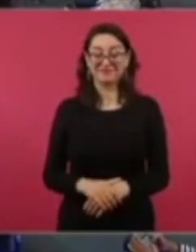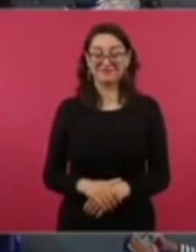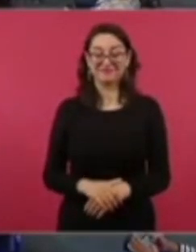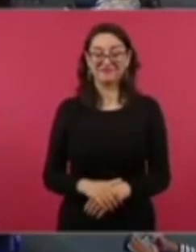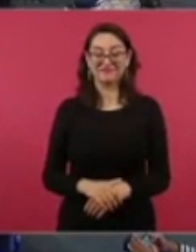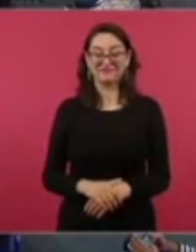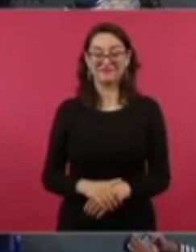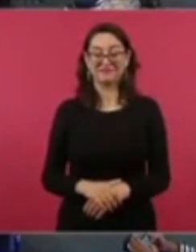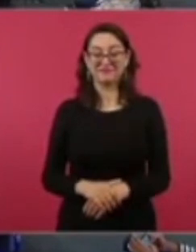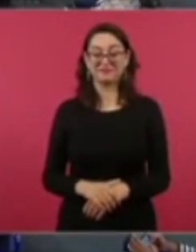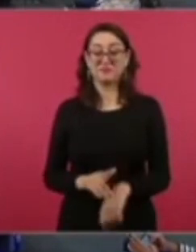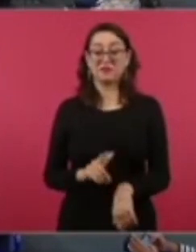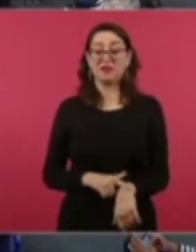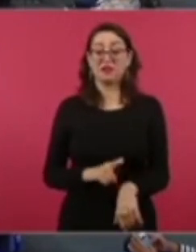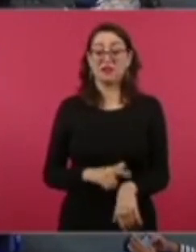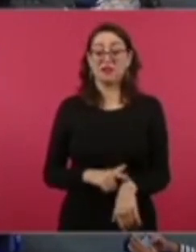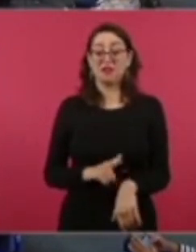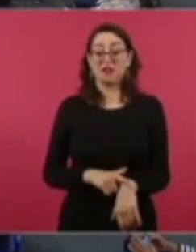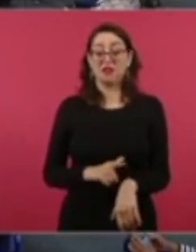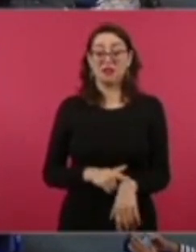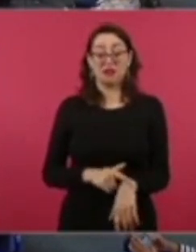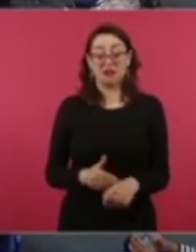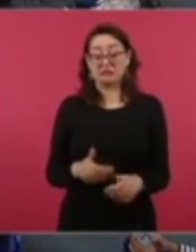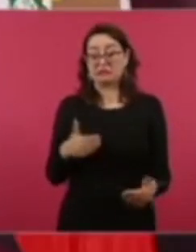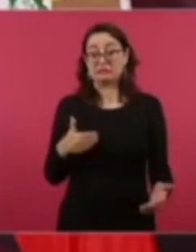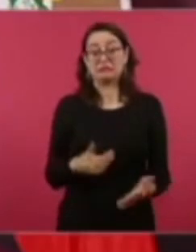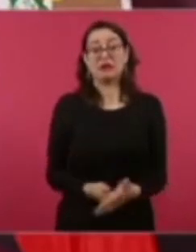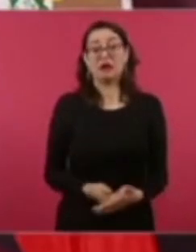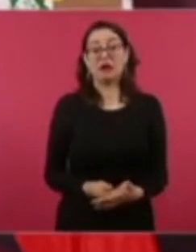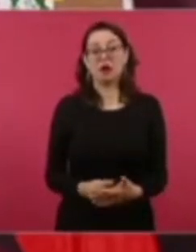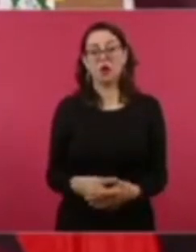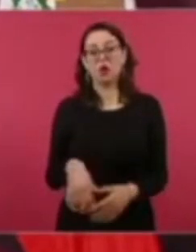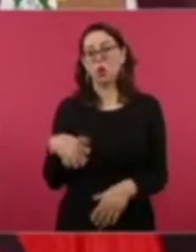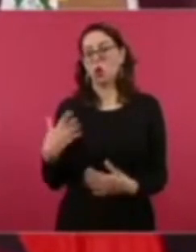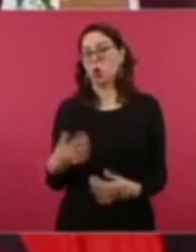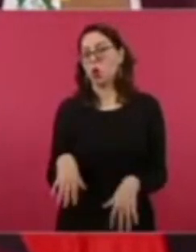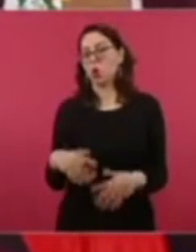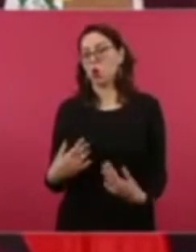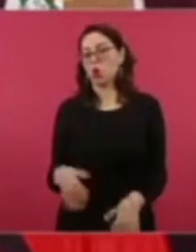Se nos acaba el plazo, el término. Ahora,